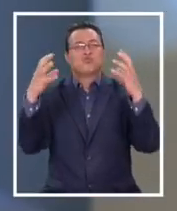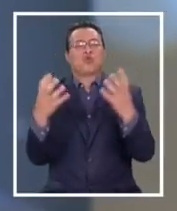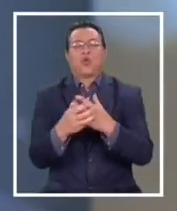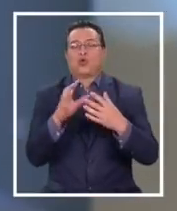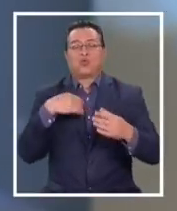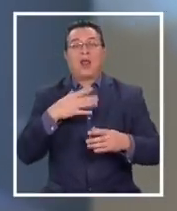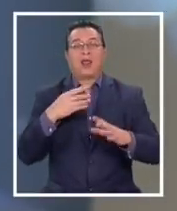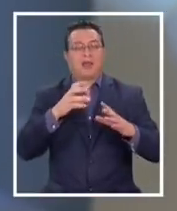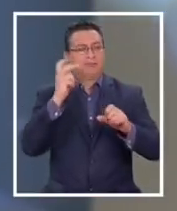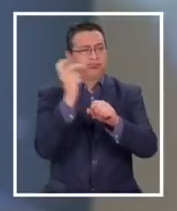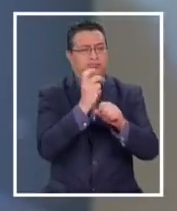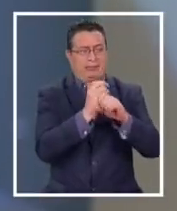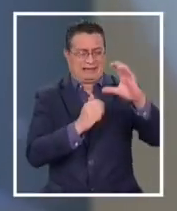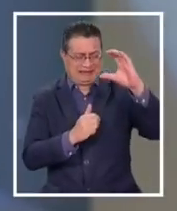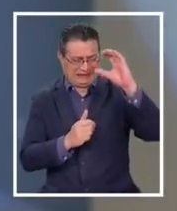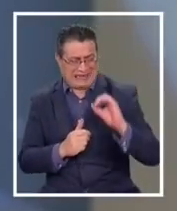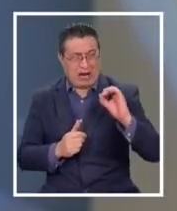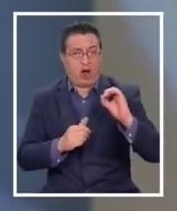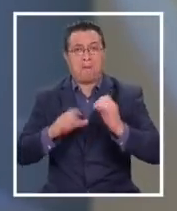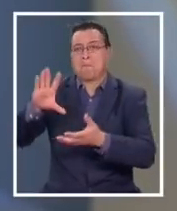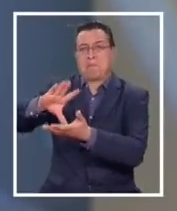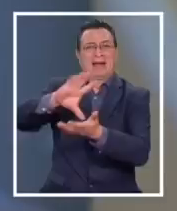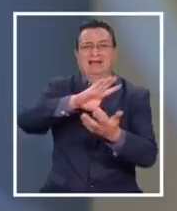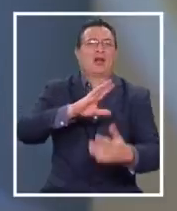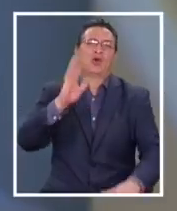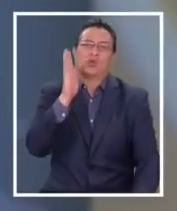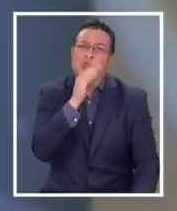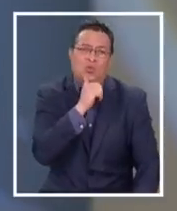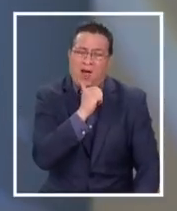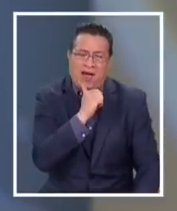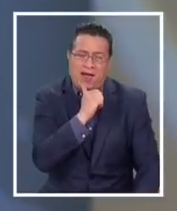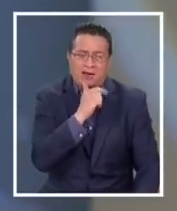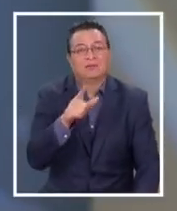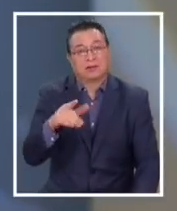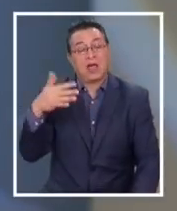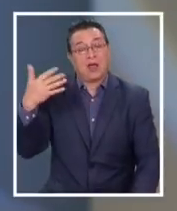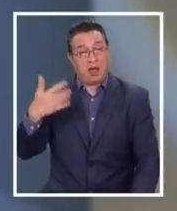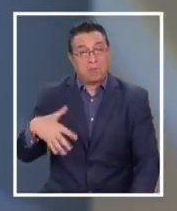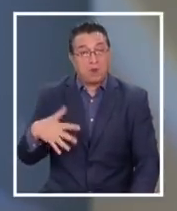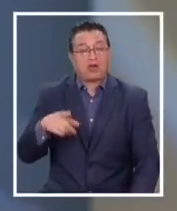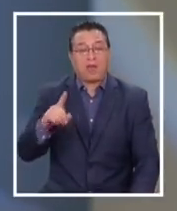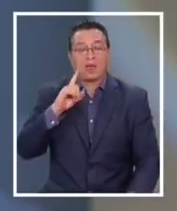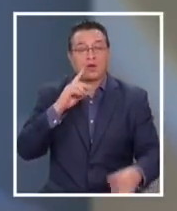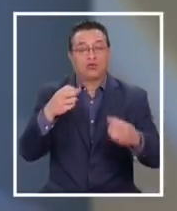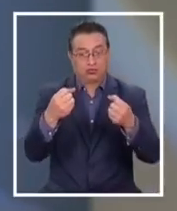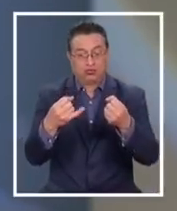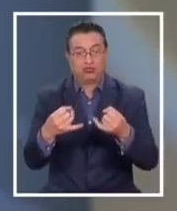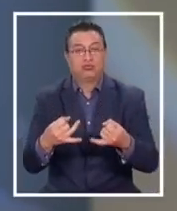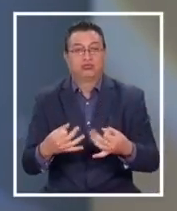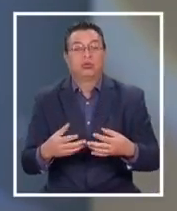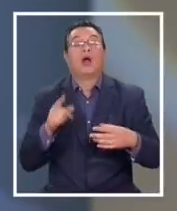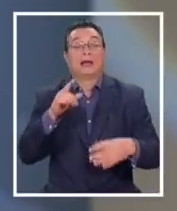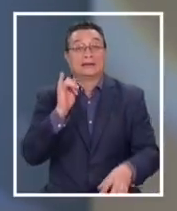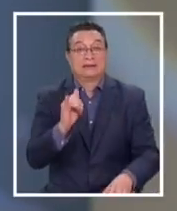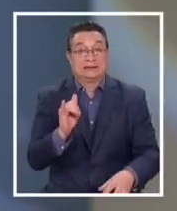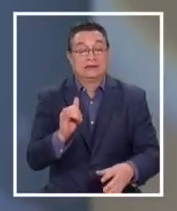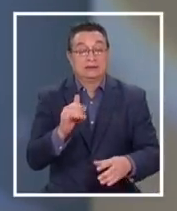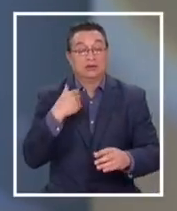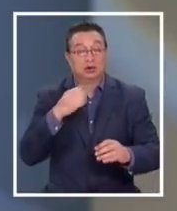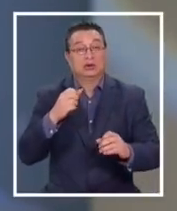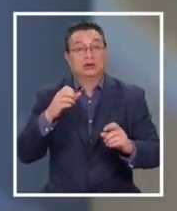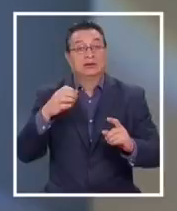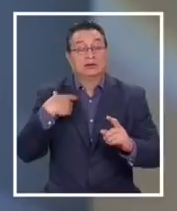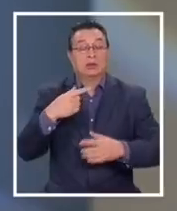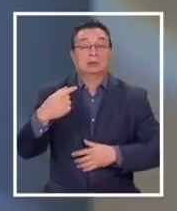la delincuencia cero. Creo que es súper importante hablar de los números en sí mismos. Uh-huh. La victimización efectivamente ha disminuido